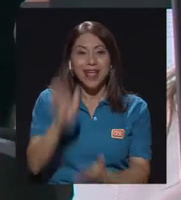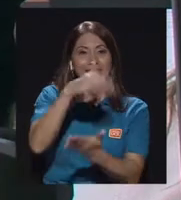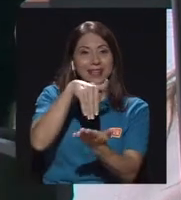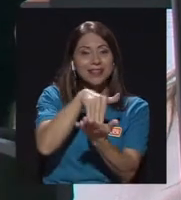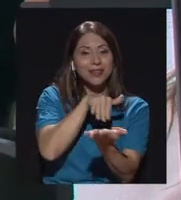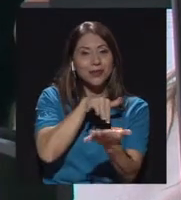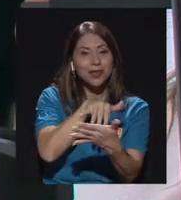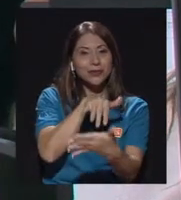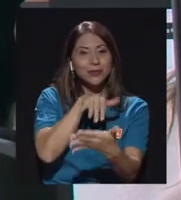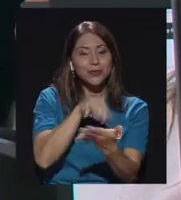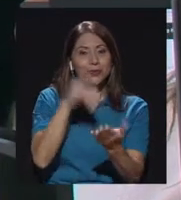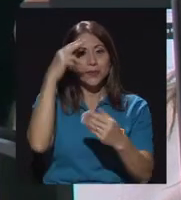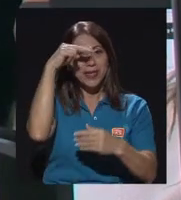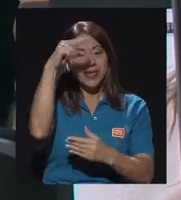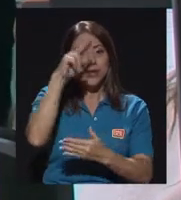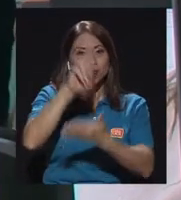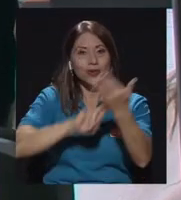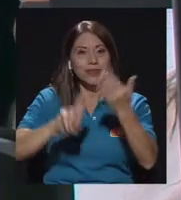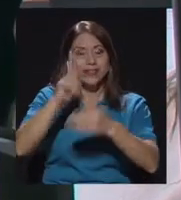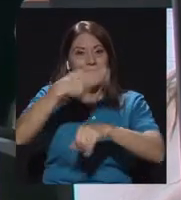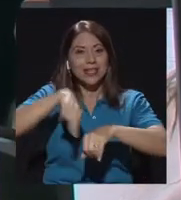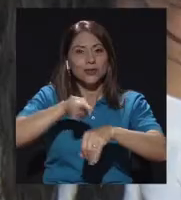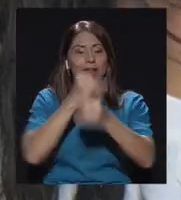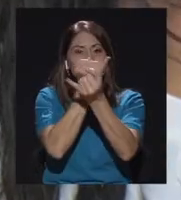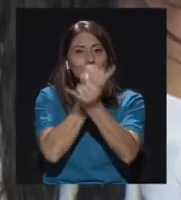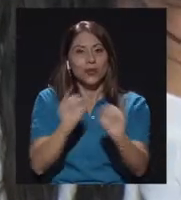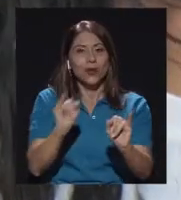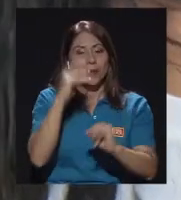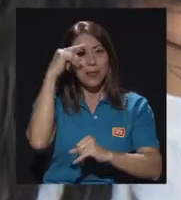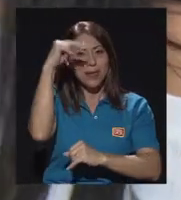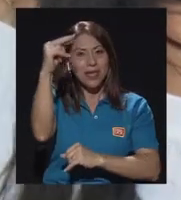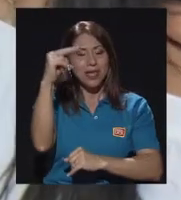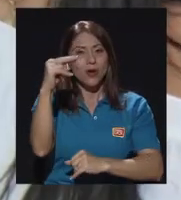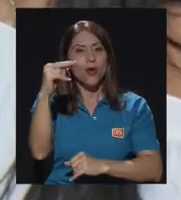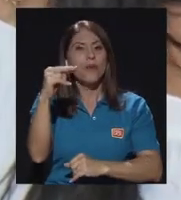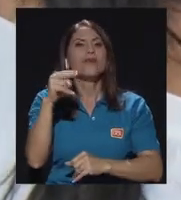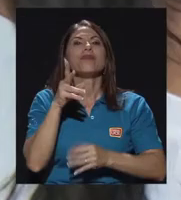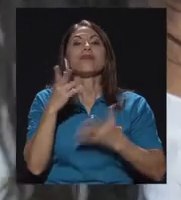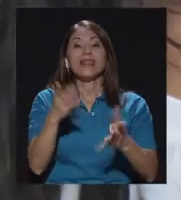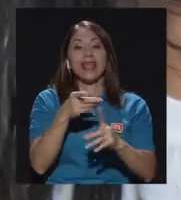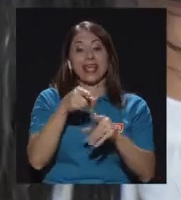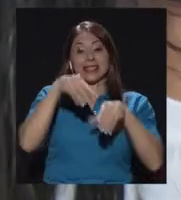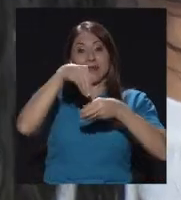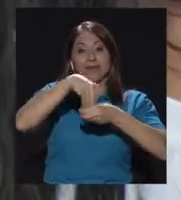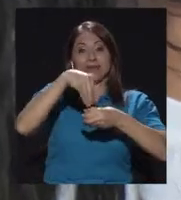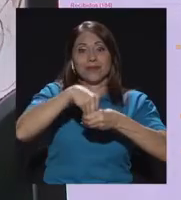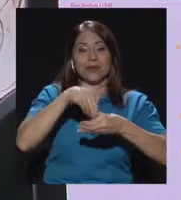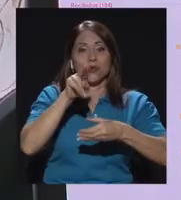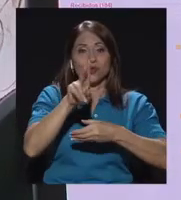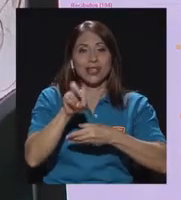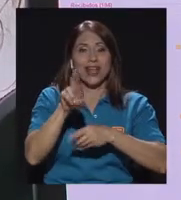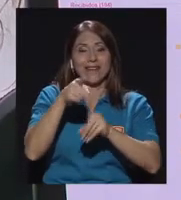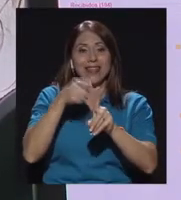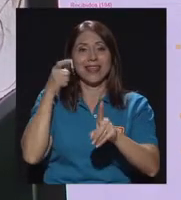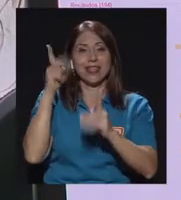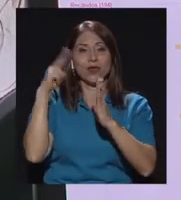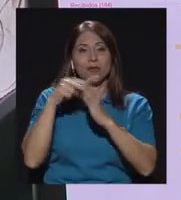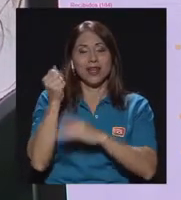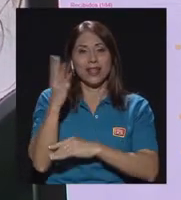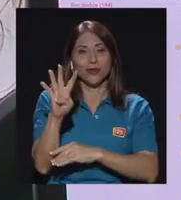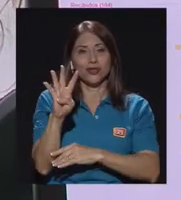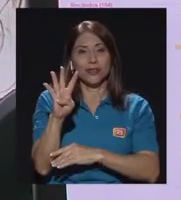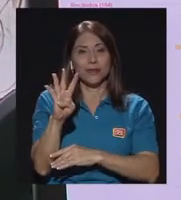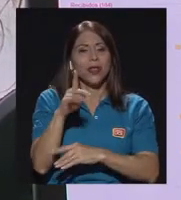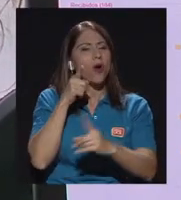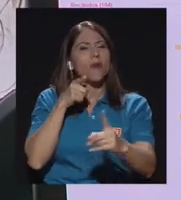Estudios Mexicanos de la Universidad Nacional Autónoma de México se encuentra en la UCR desde el 2014. Dentro de sus objetivos